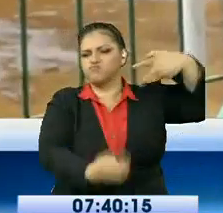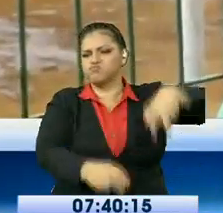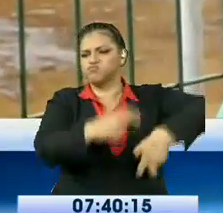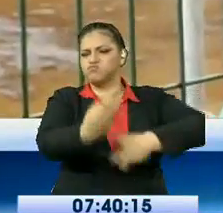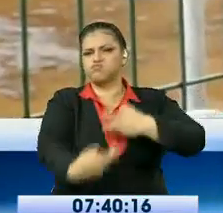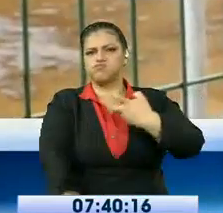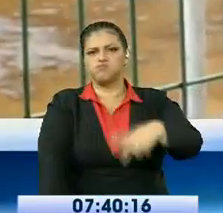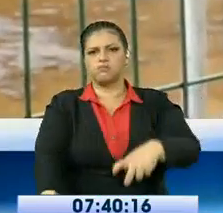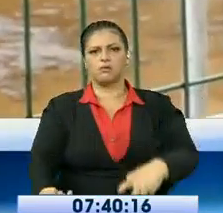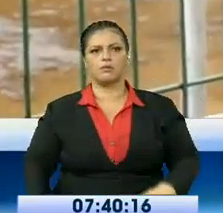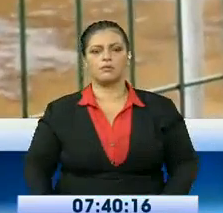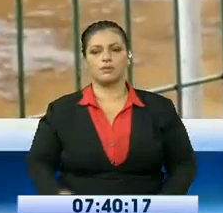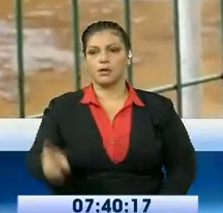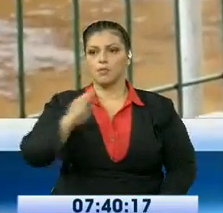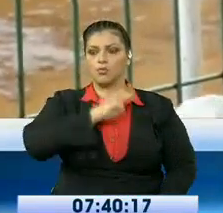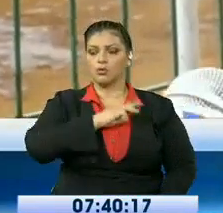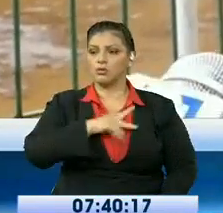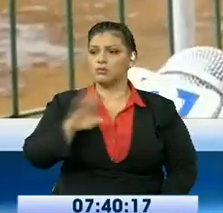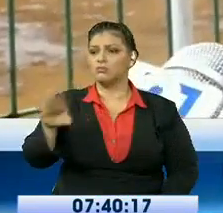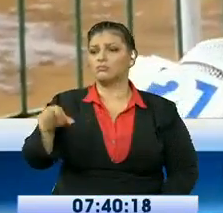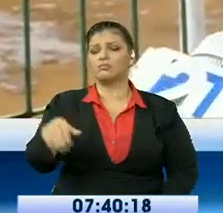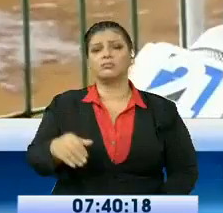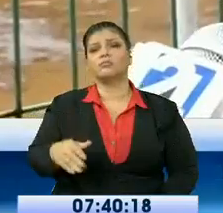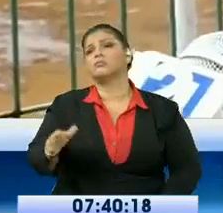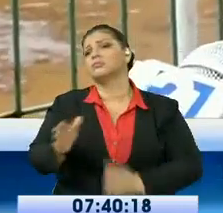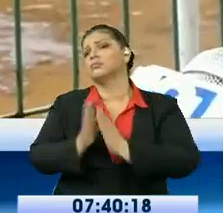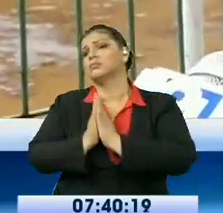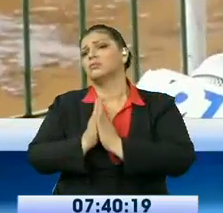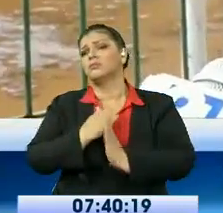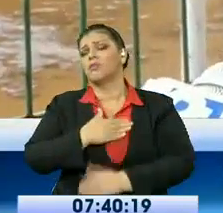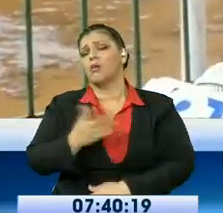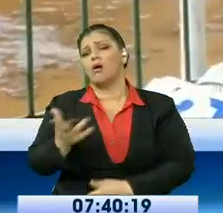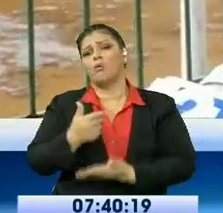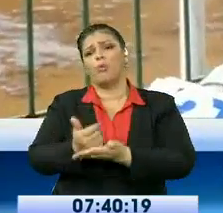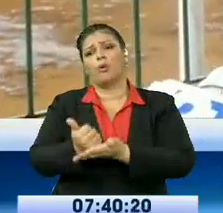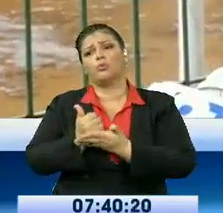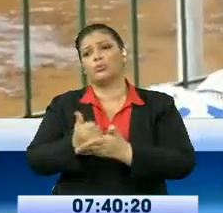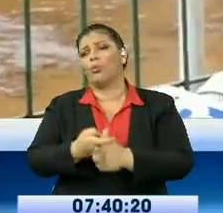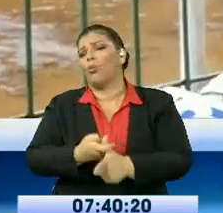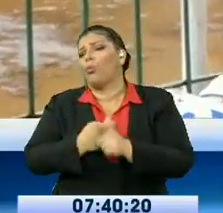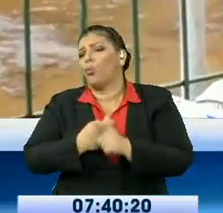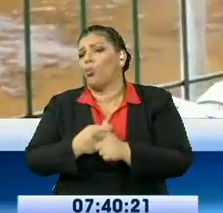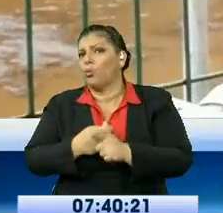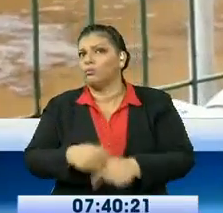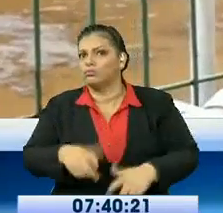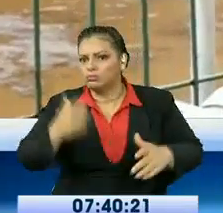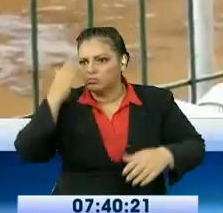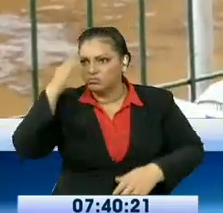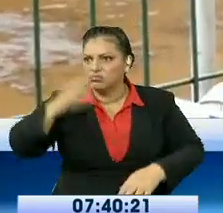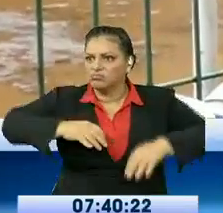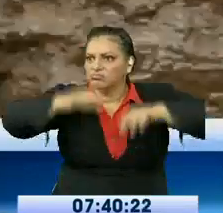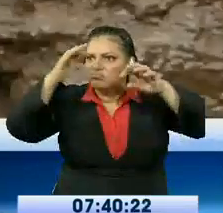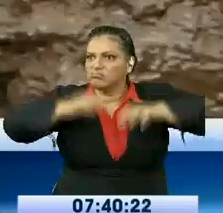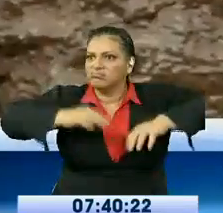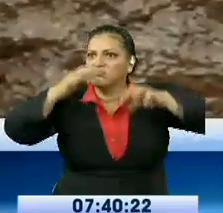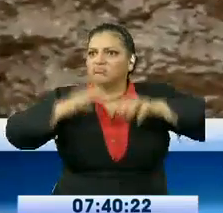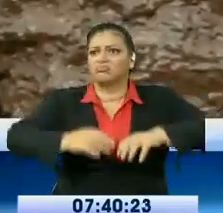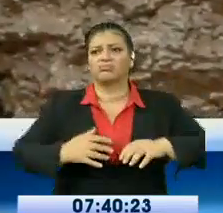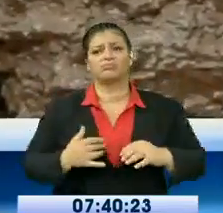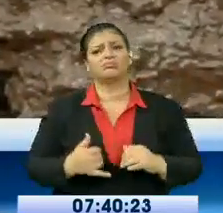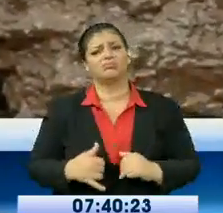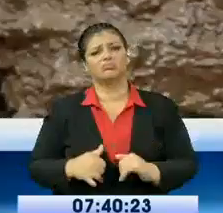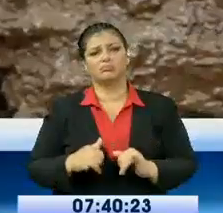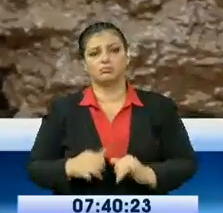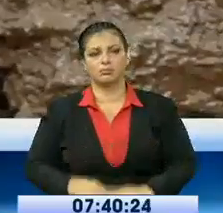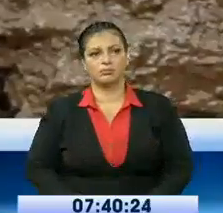persona del municipio, nos decía que necesitamos ayuda temprana, porque si sigue las lluvias puede haber otro deslizamiento. Con